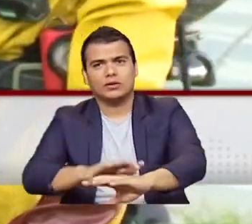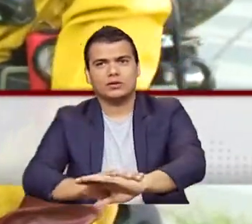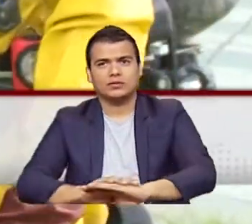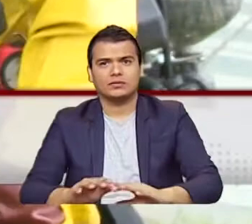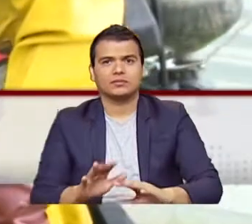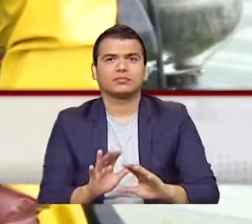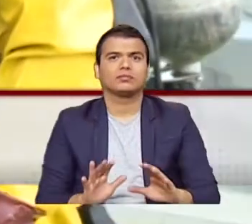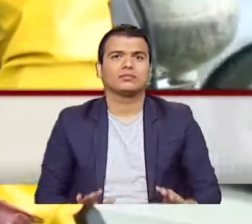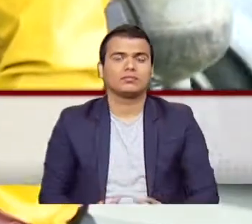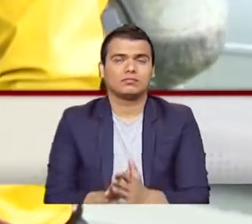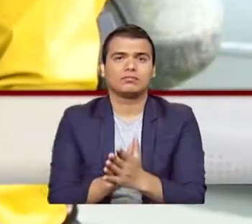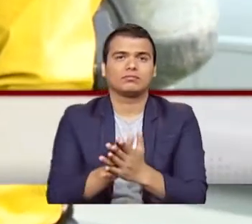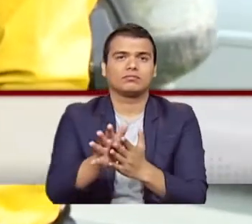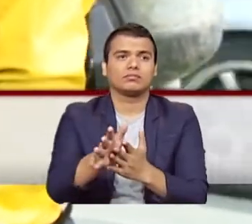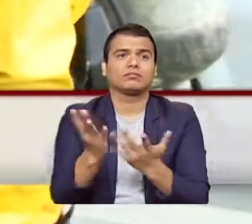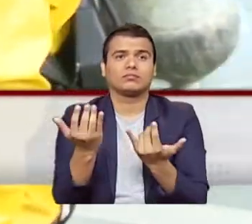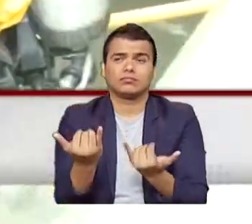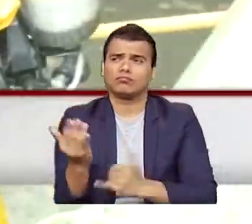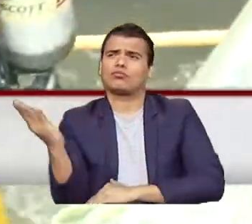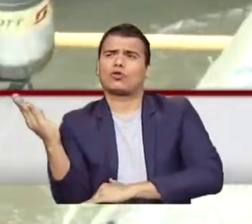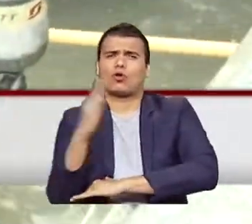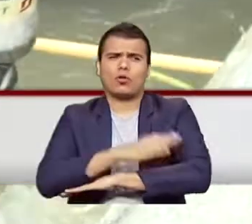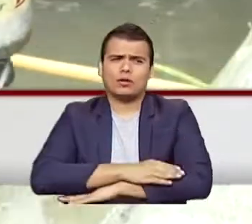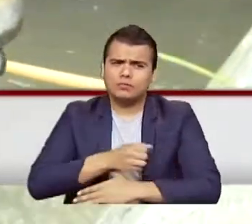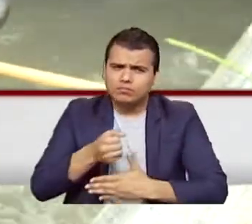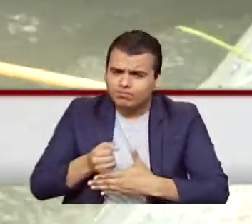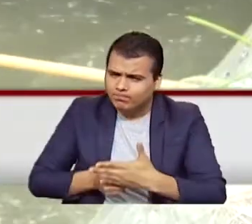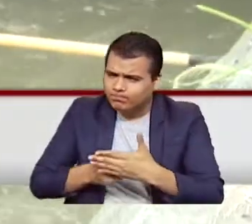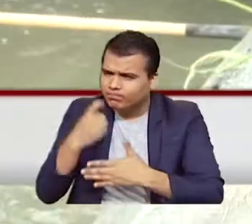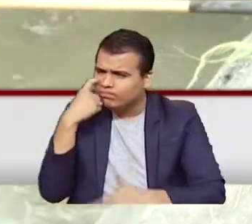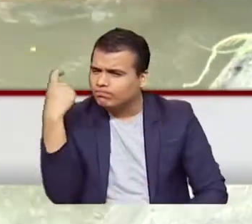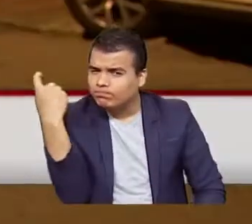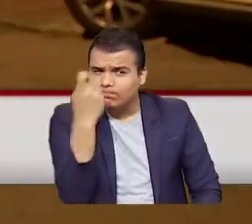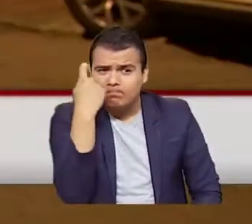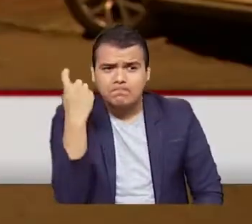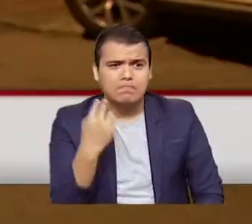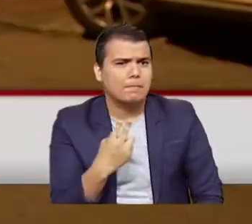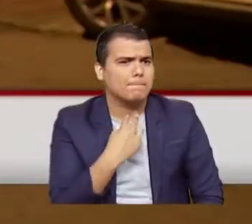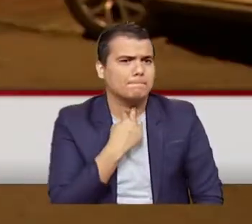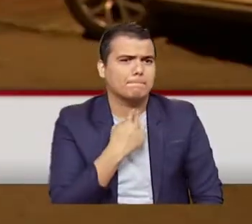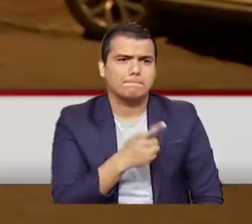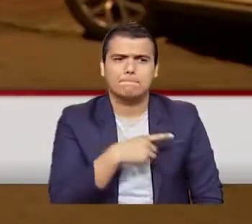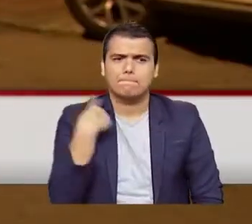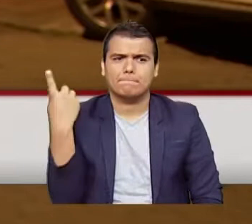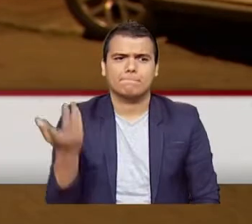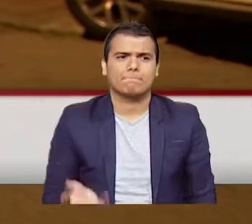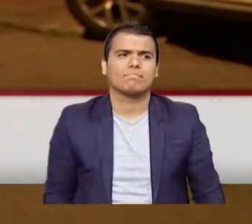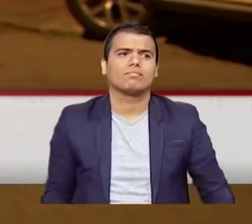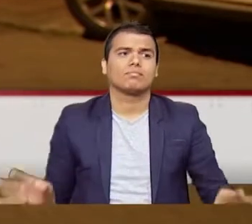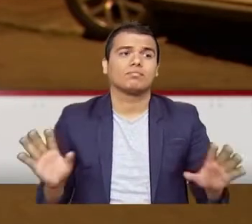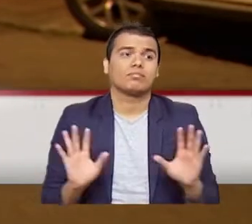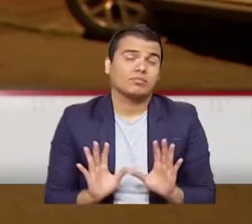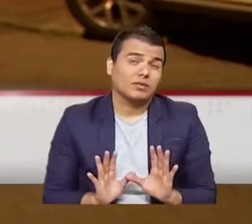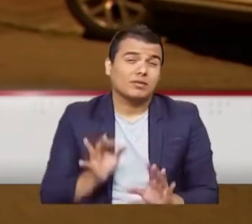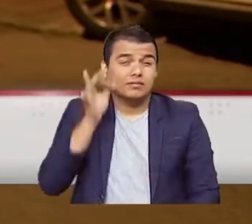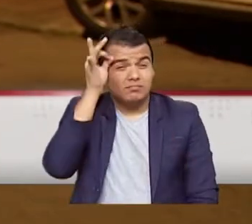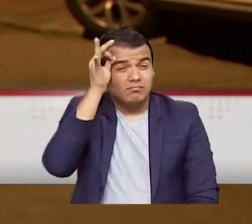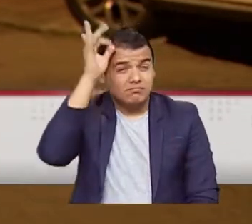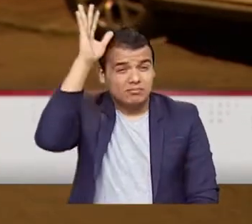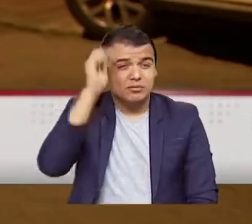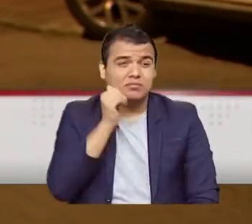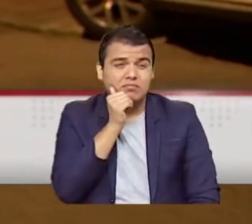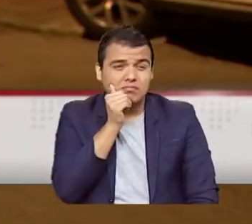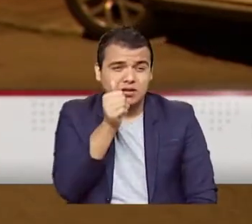durante todo el día de hoy han sido infructuosa esta búsqueda dicen que muy seguramente mañana